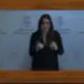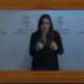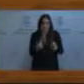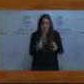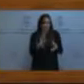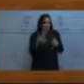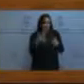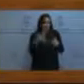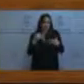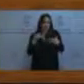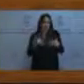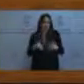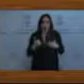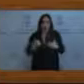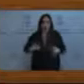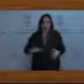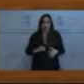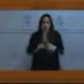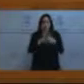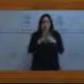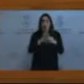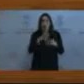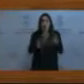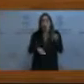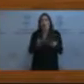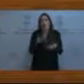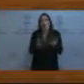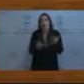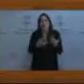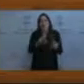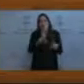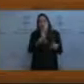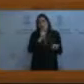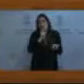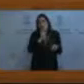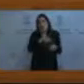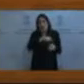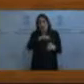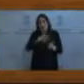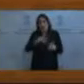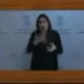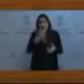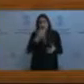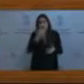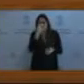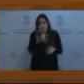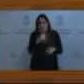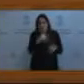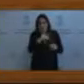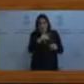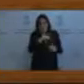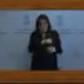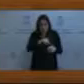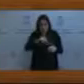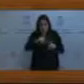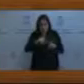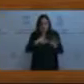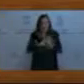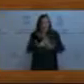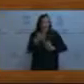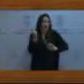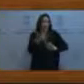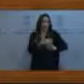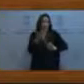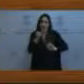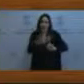con respecto a las complicaciones de las diabetes en forma, por ejemplo, de pie diabético, son unos ahorros